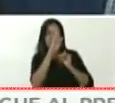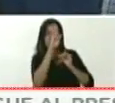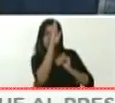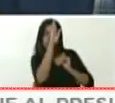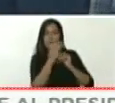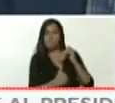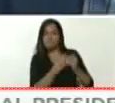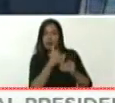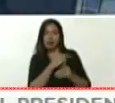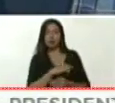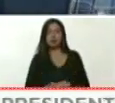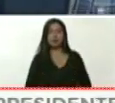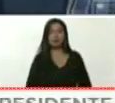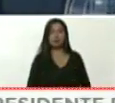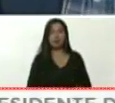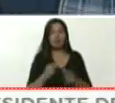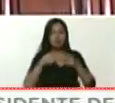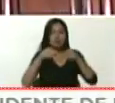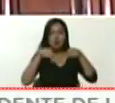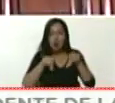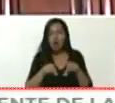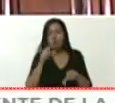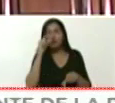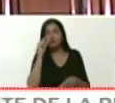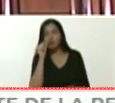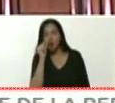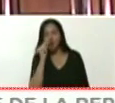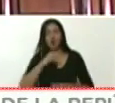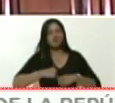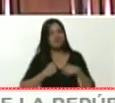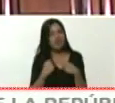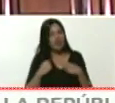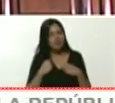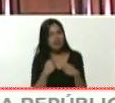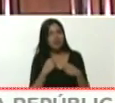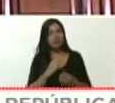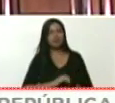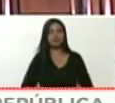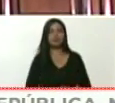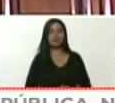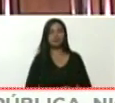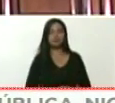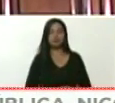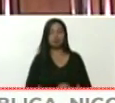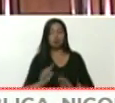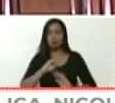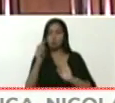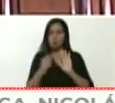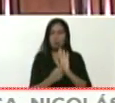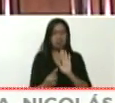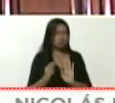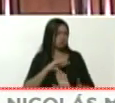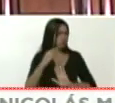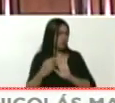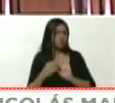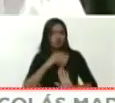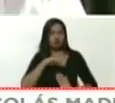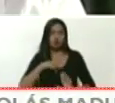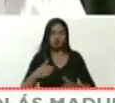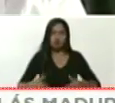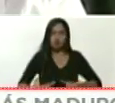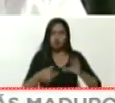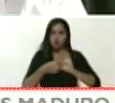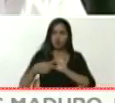pollo, de huevo, de gallinas, ¿no? Concreto, pues, concreto. Lo nuestro es un